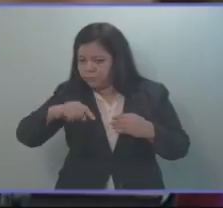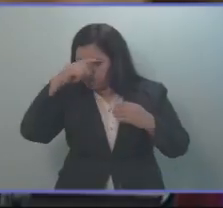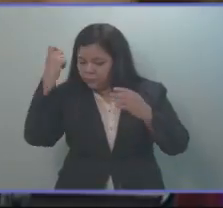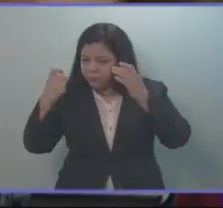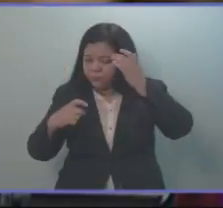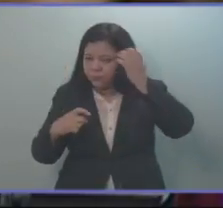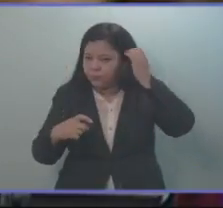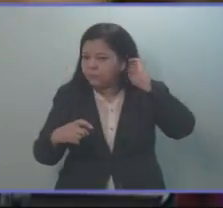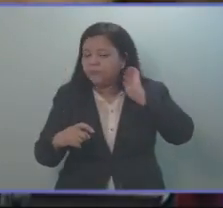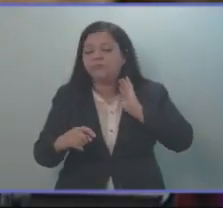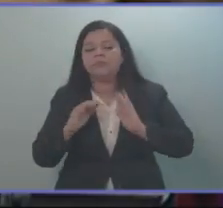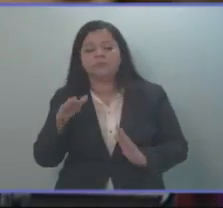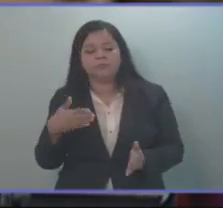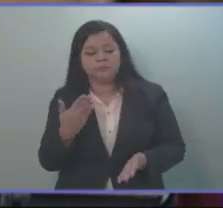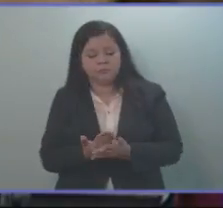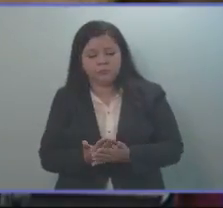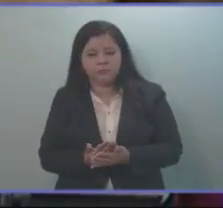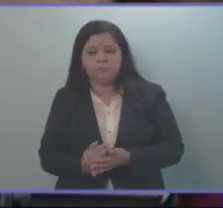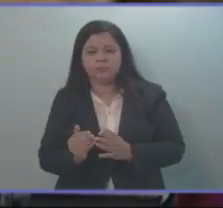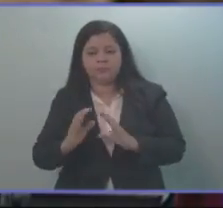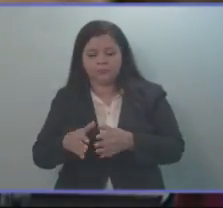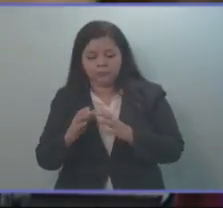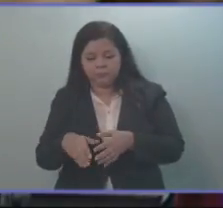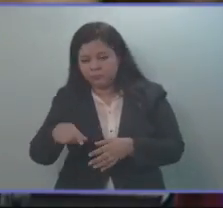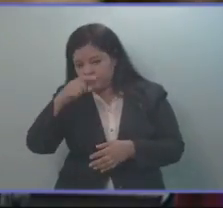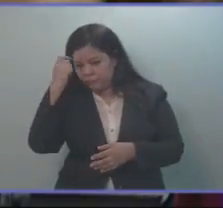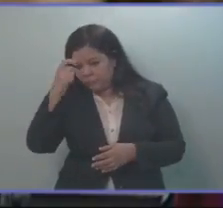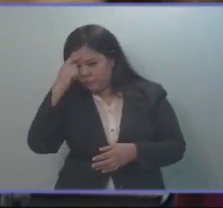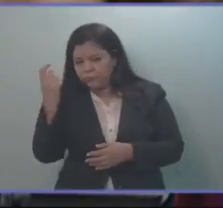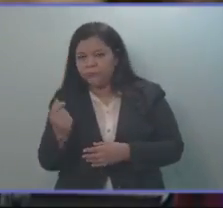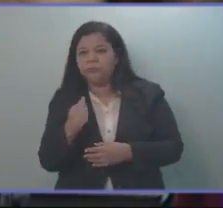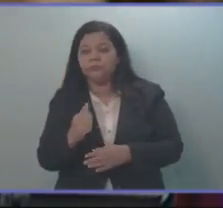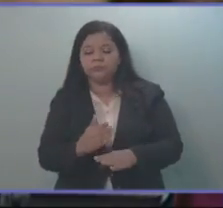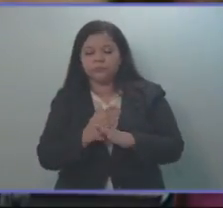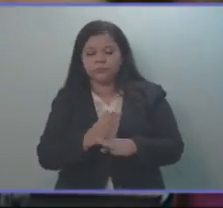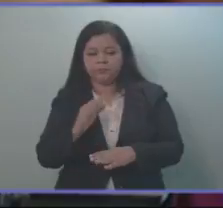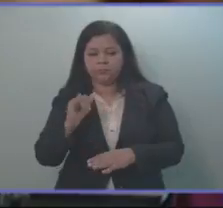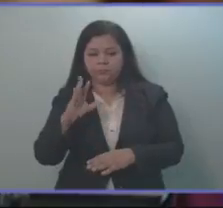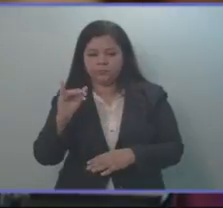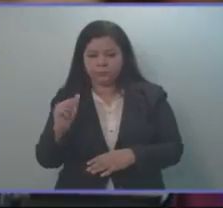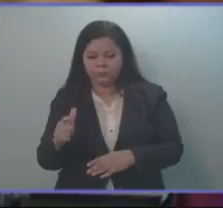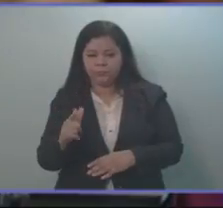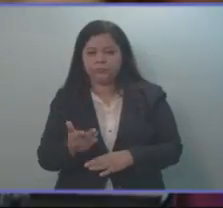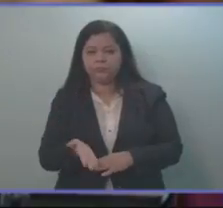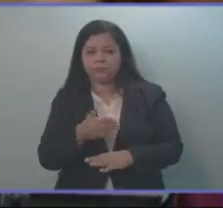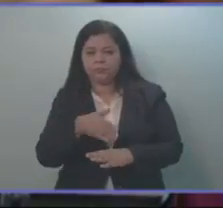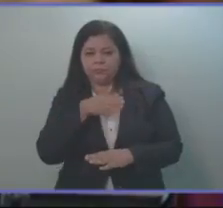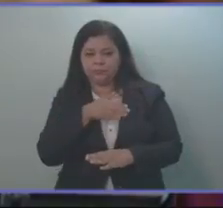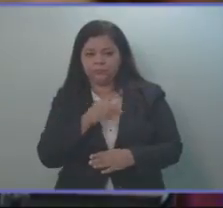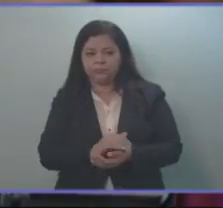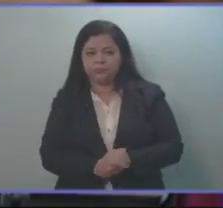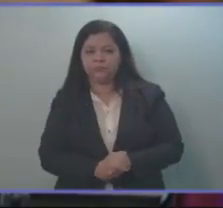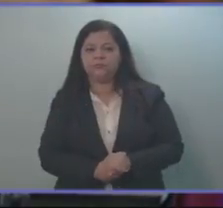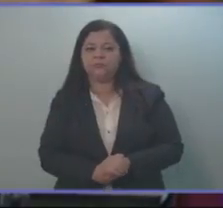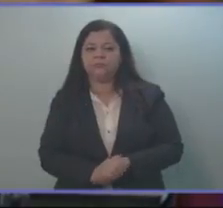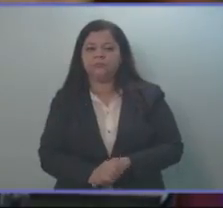la legislatura anterior, de la Comisión de Trabajo y Previsión Social en la legislatura anterior